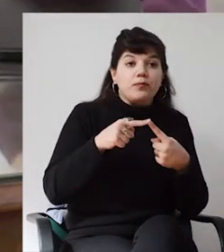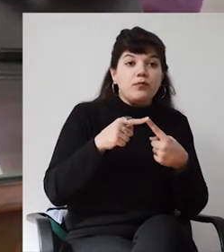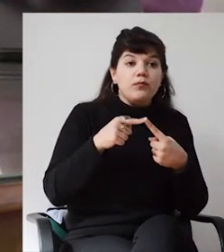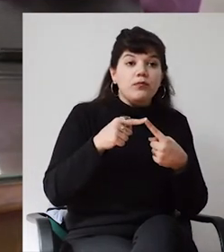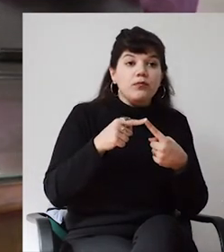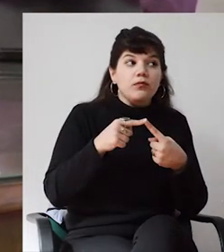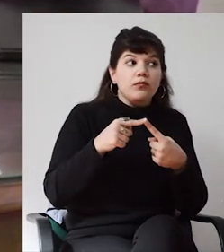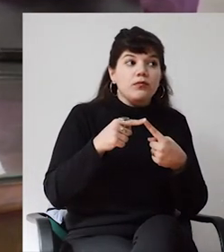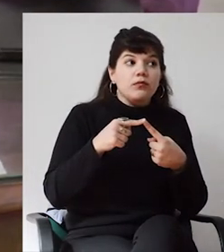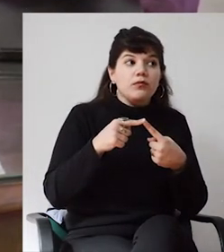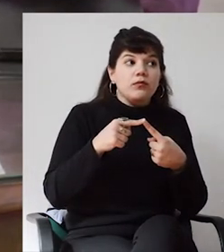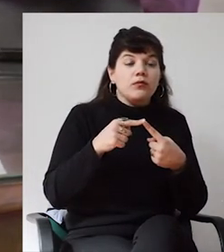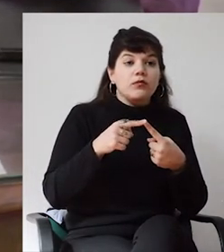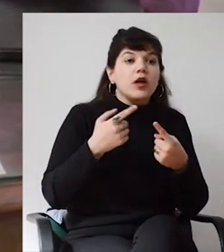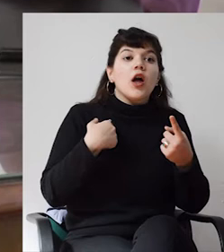lugar,